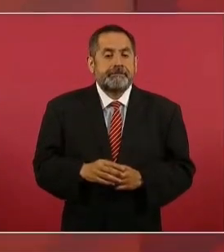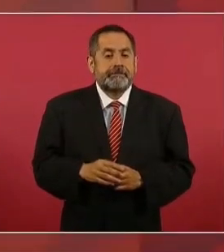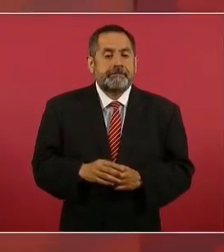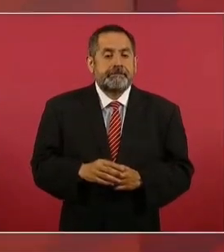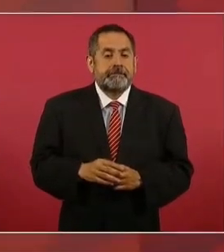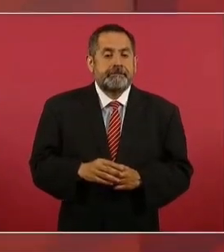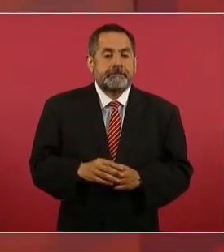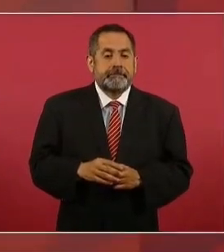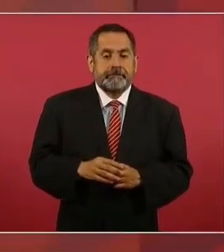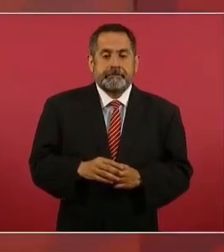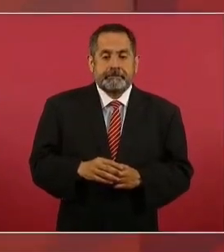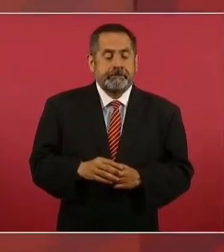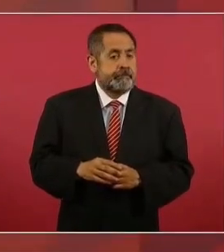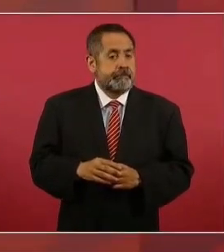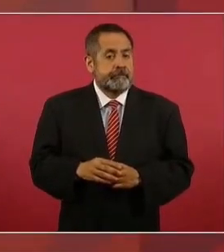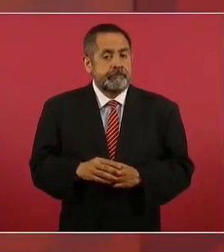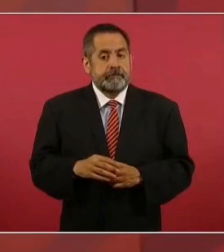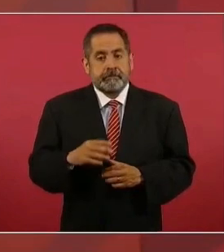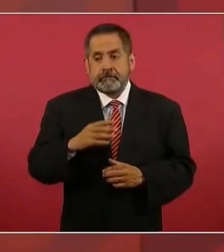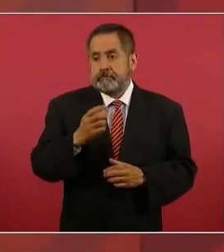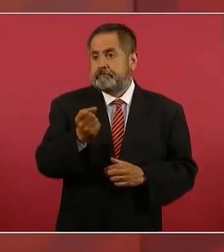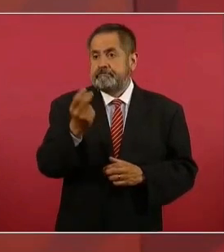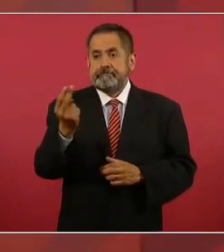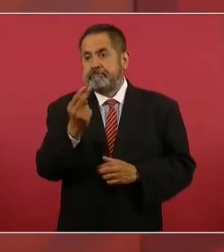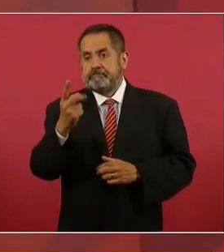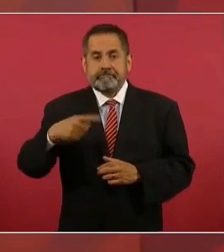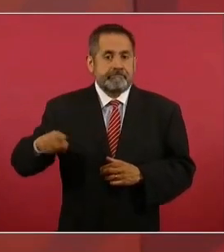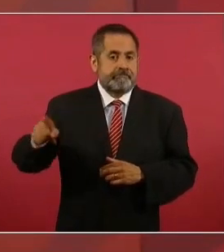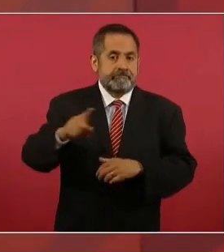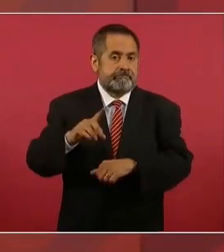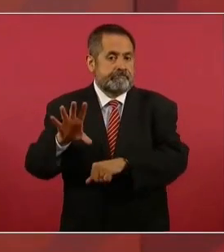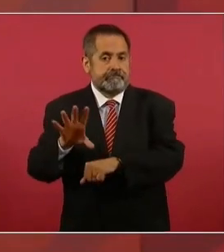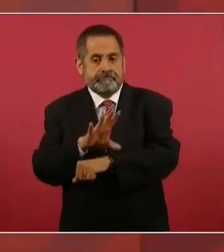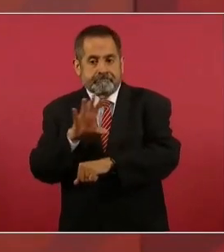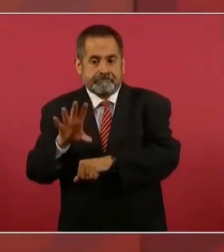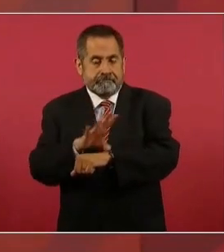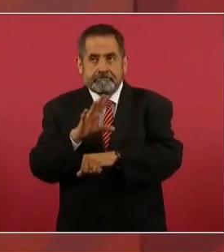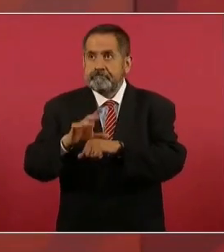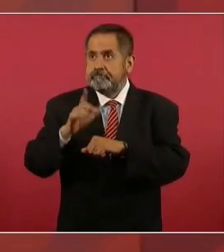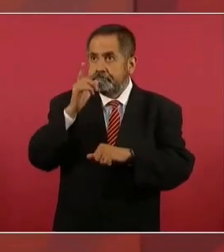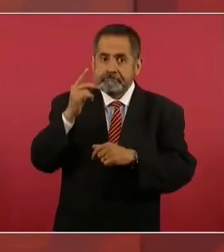hay mucha demanda de energía por el crecimiento